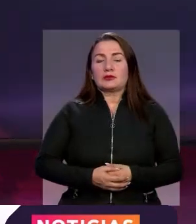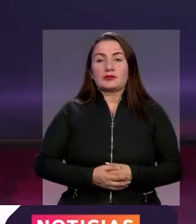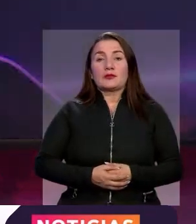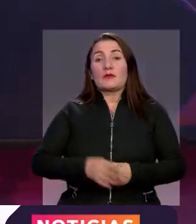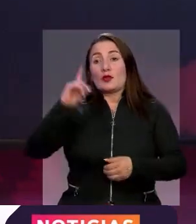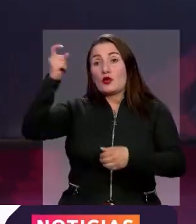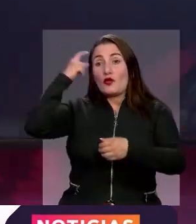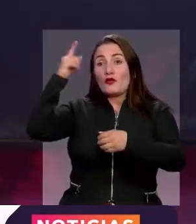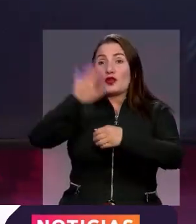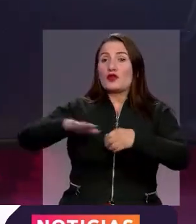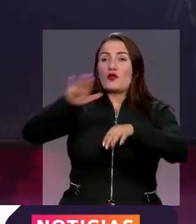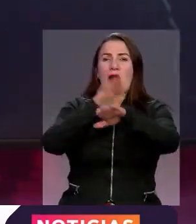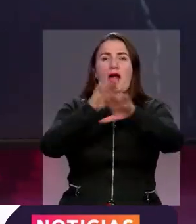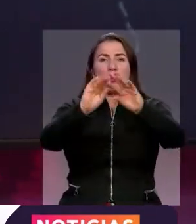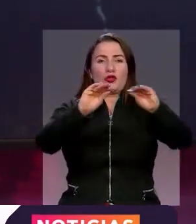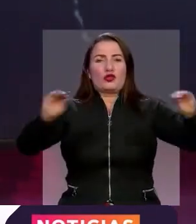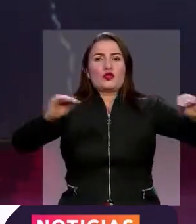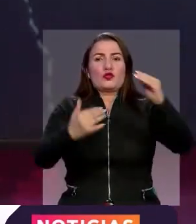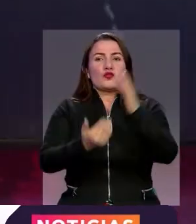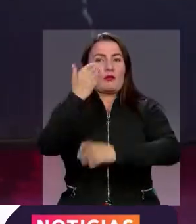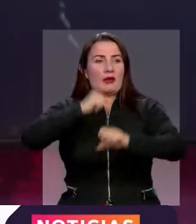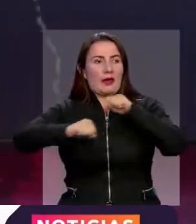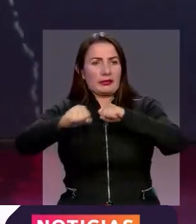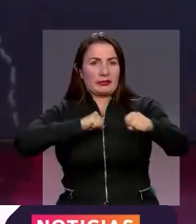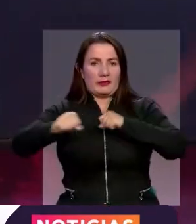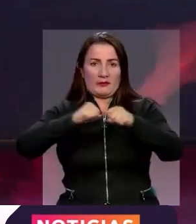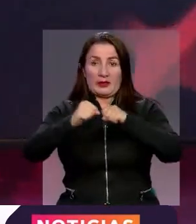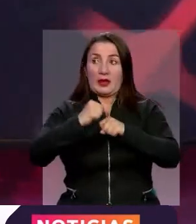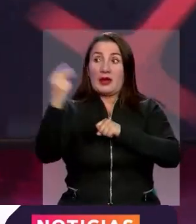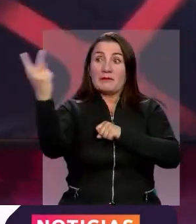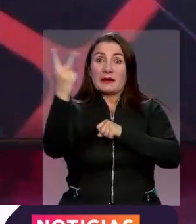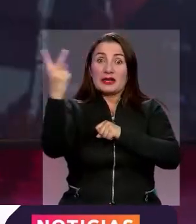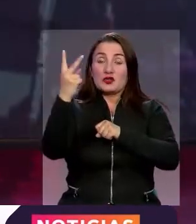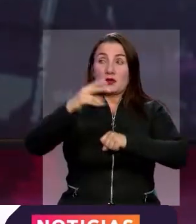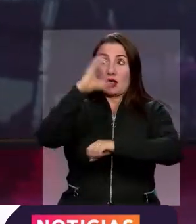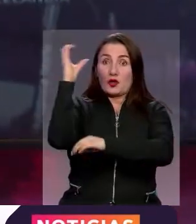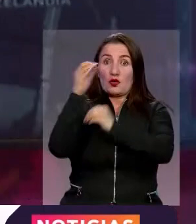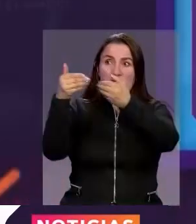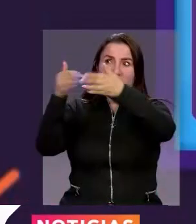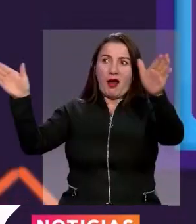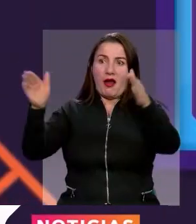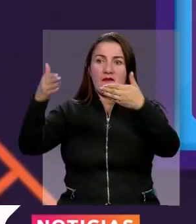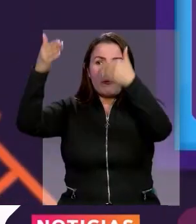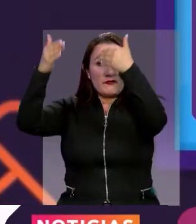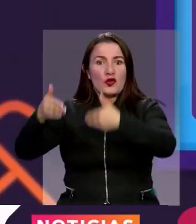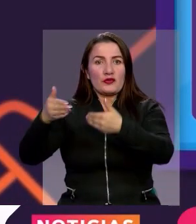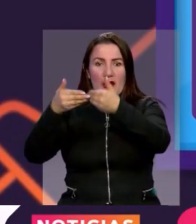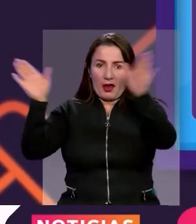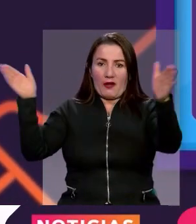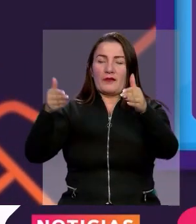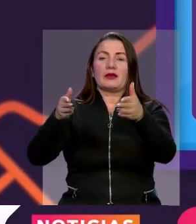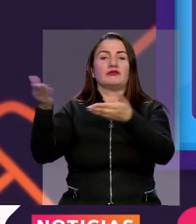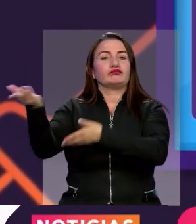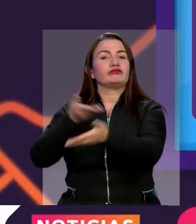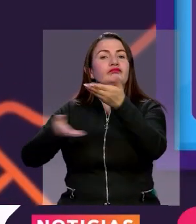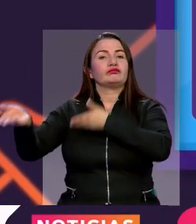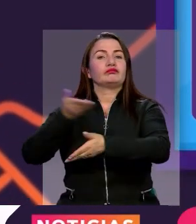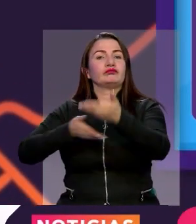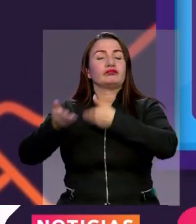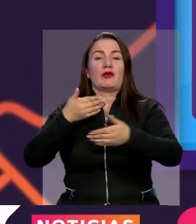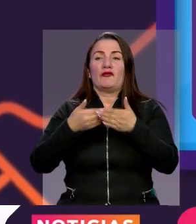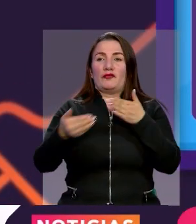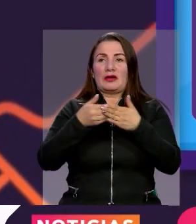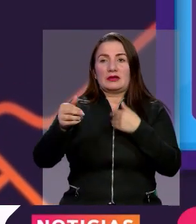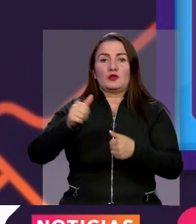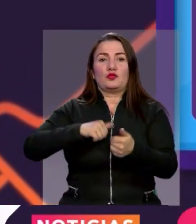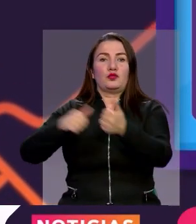y el gobierno anunció el reinicio de las actividades fronterizas con venezuela se acordará una regulación para facilitar el